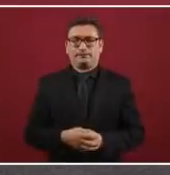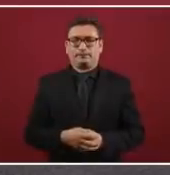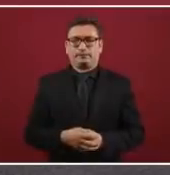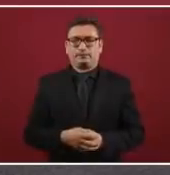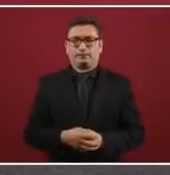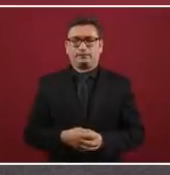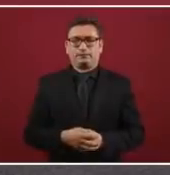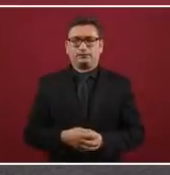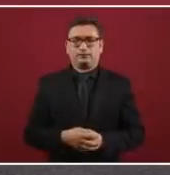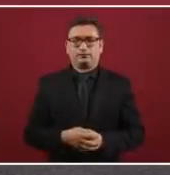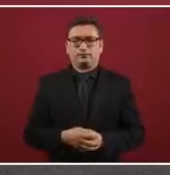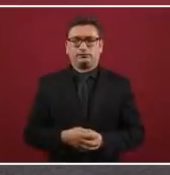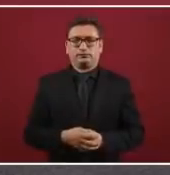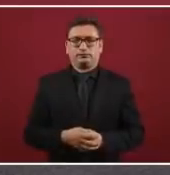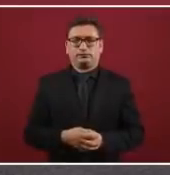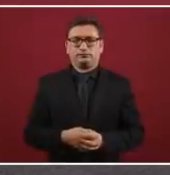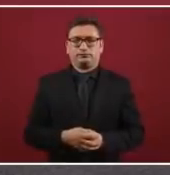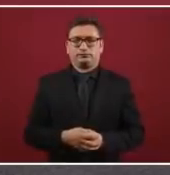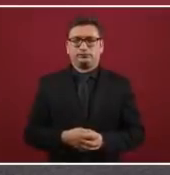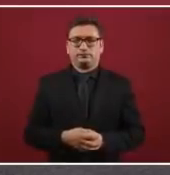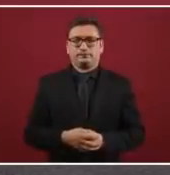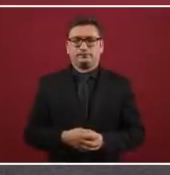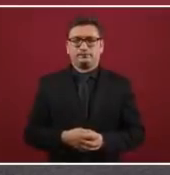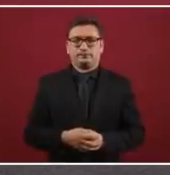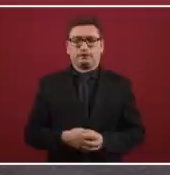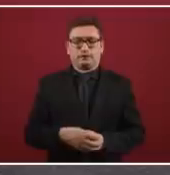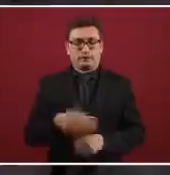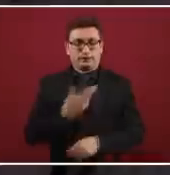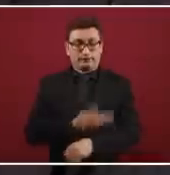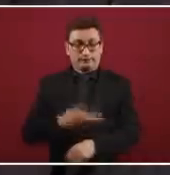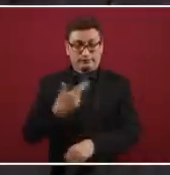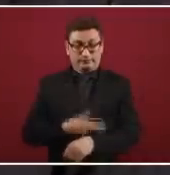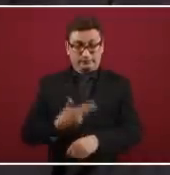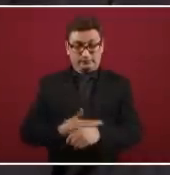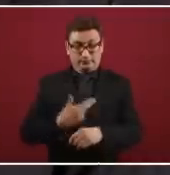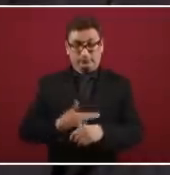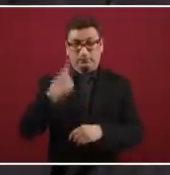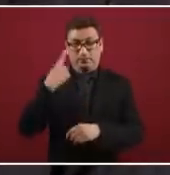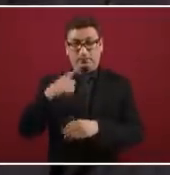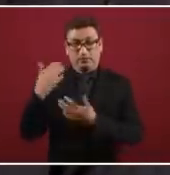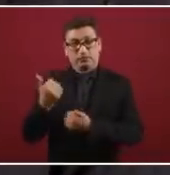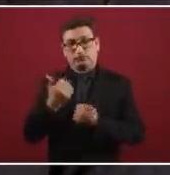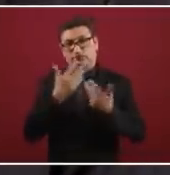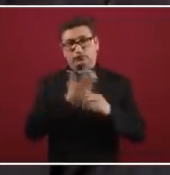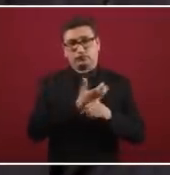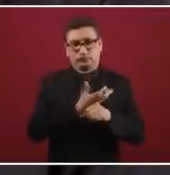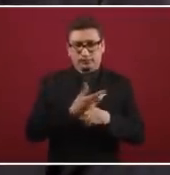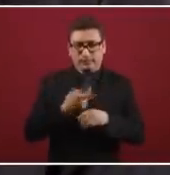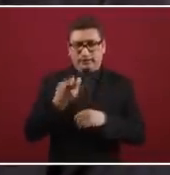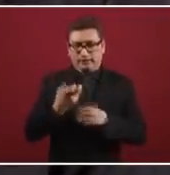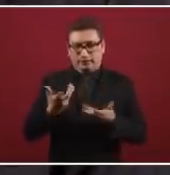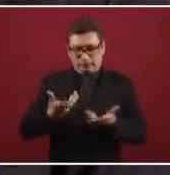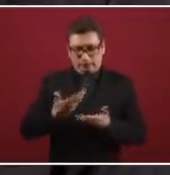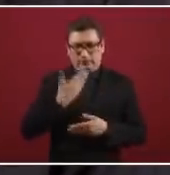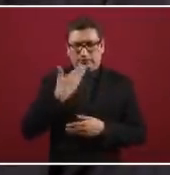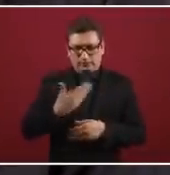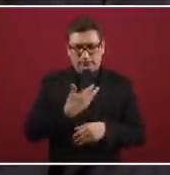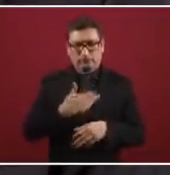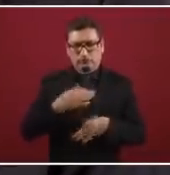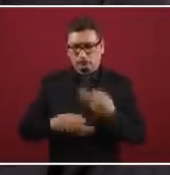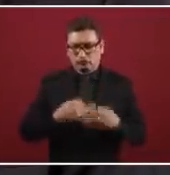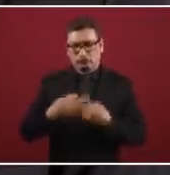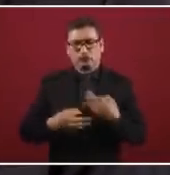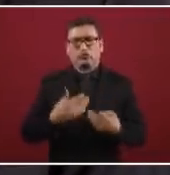bien los trámites de extradición. Me comentaba